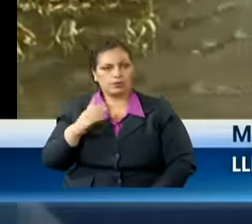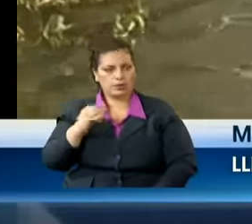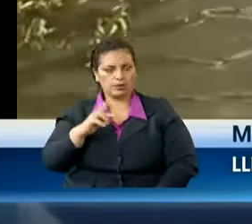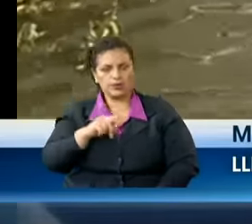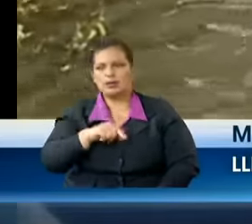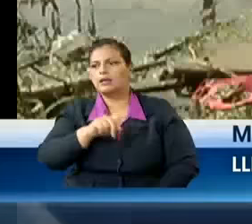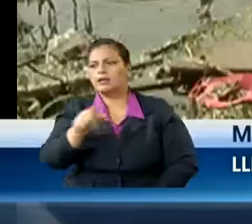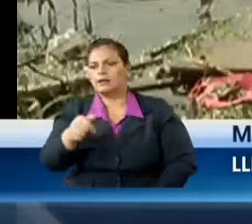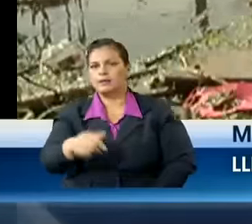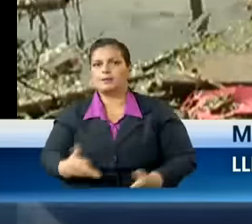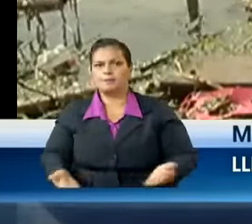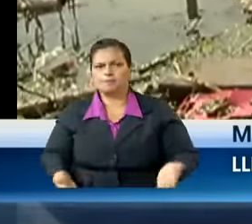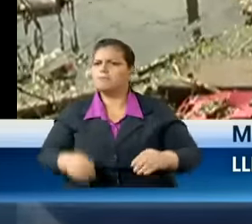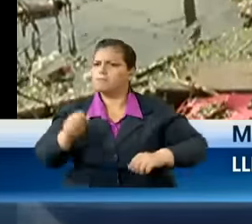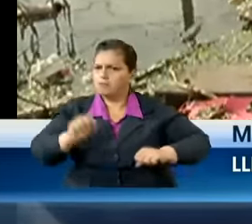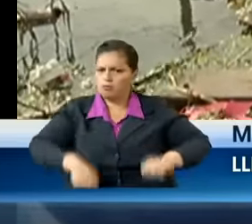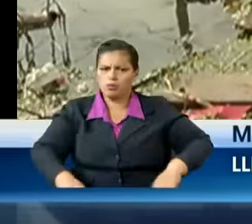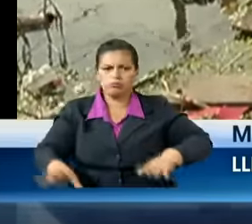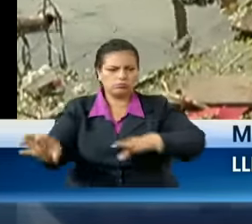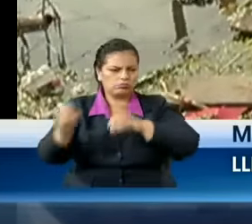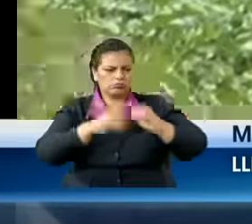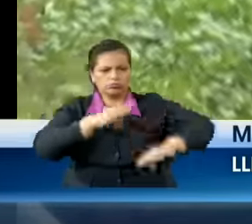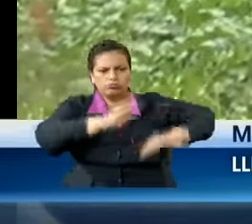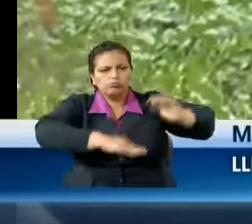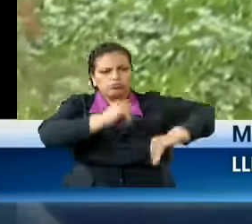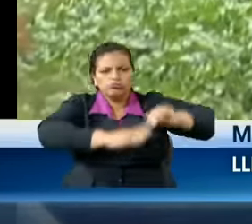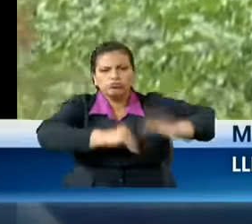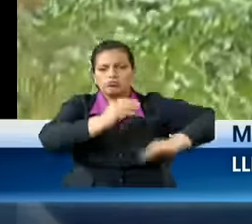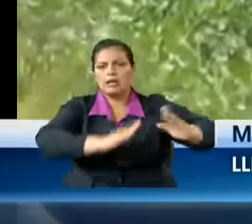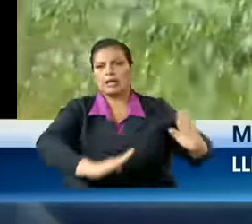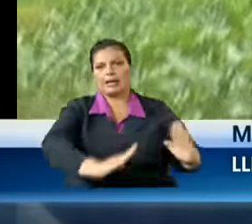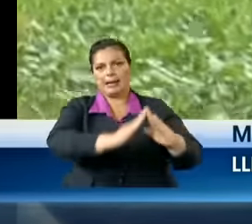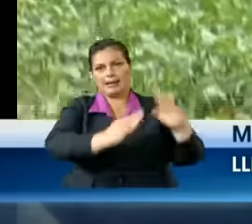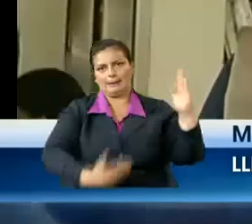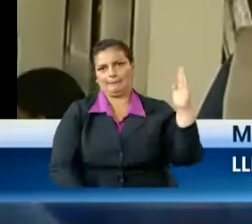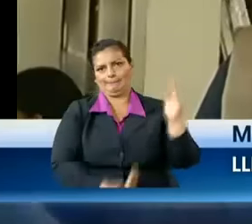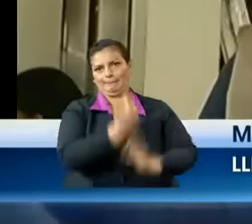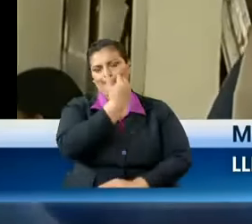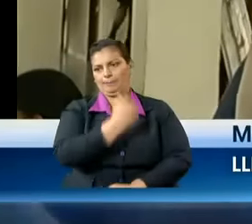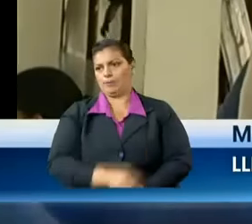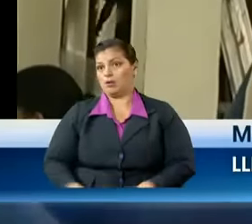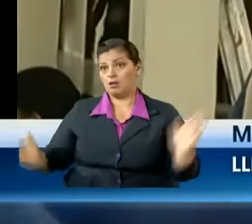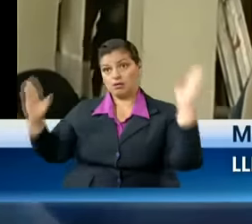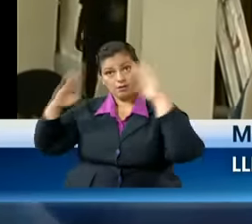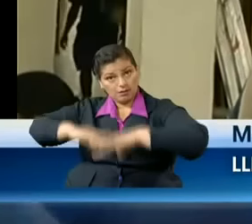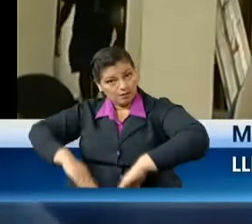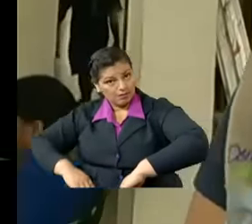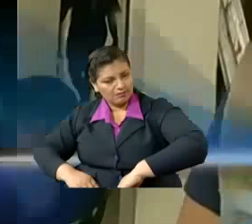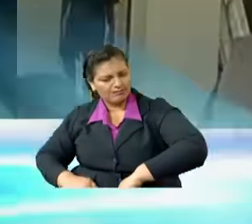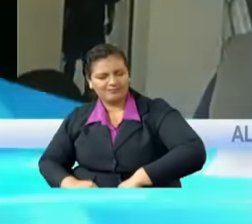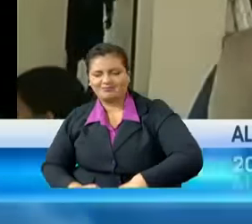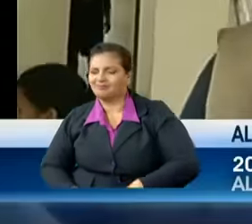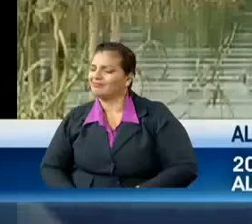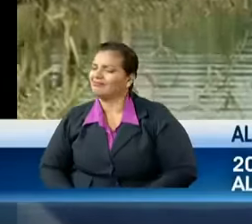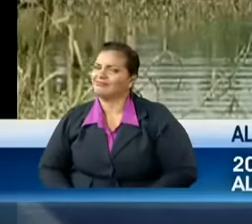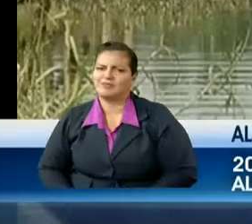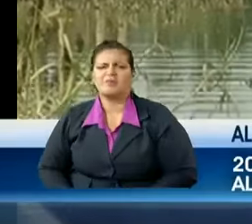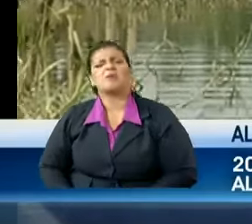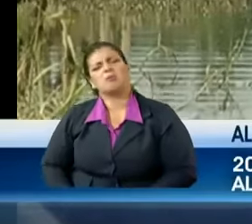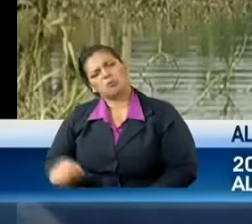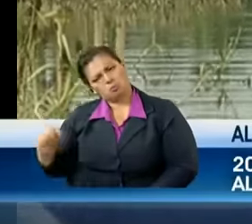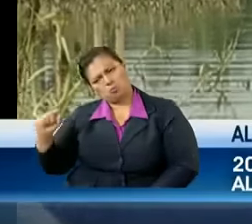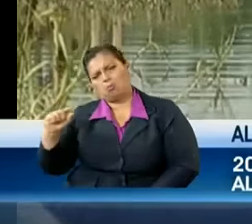del todo gratis, se promete que los precios serán asequibles. Se dará a conocer a través de los medios de comunicación de la ciudad